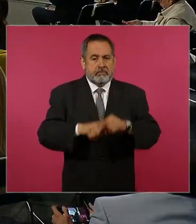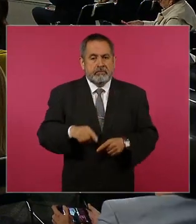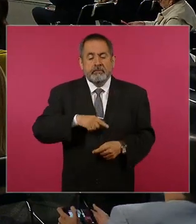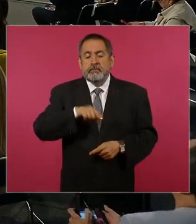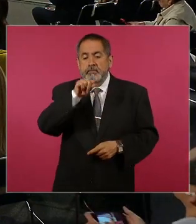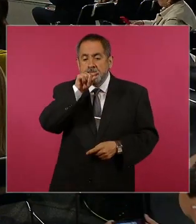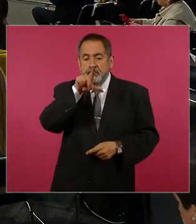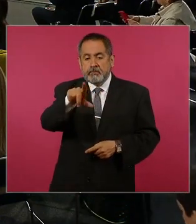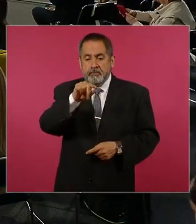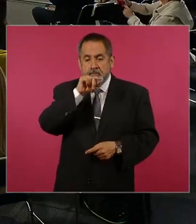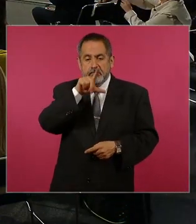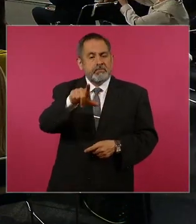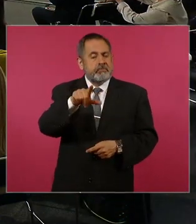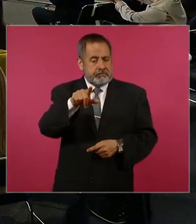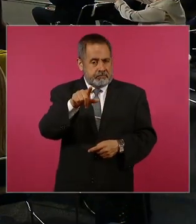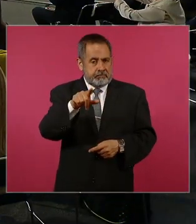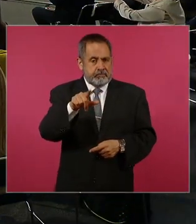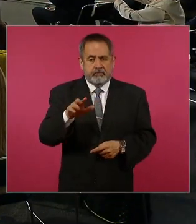Jalisco,